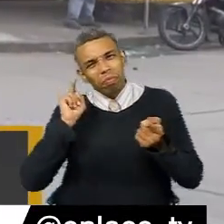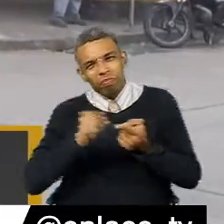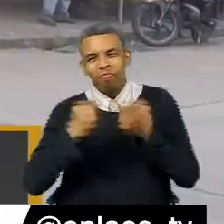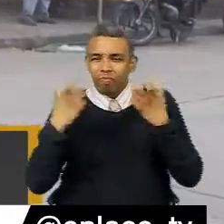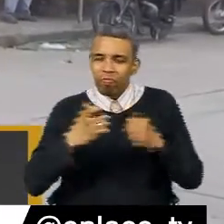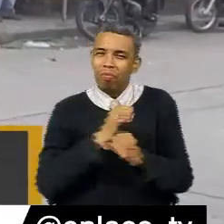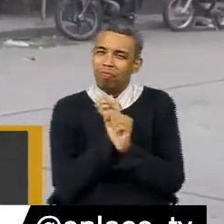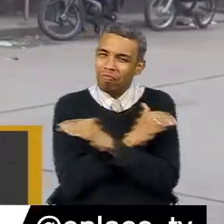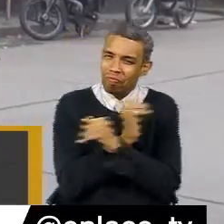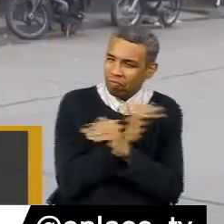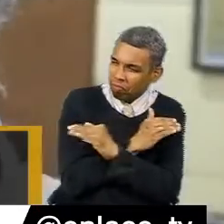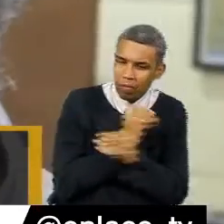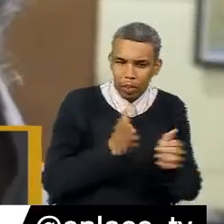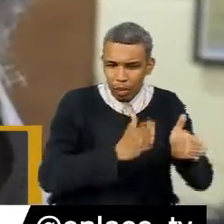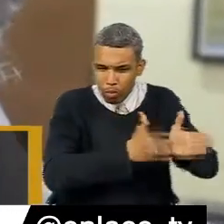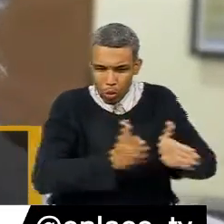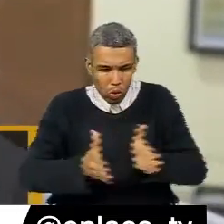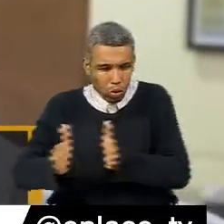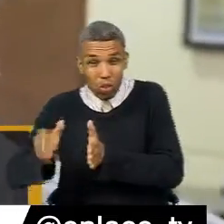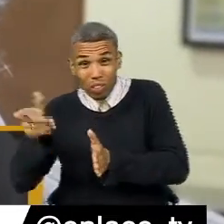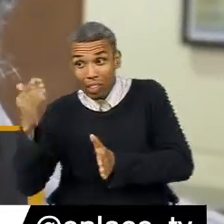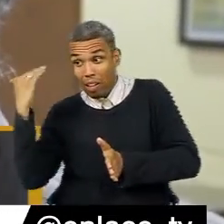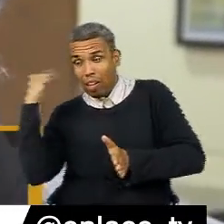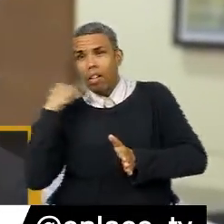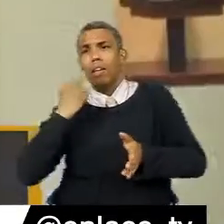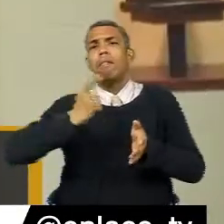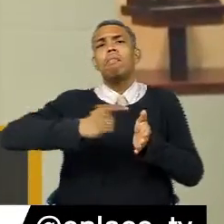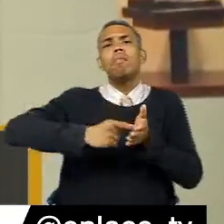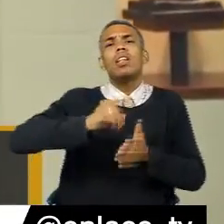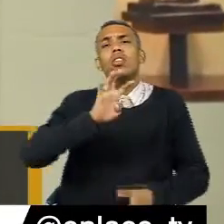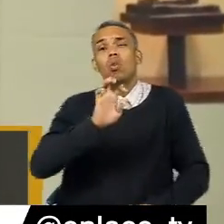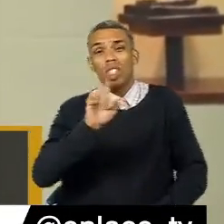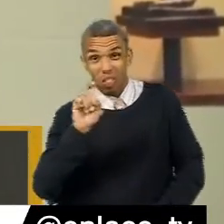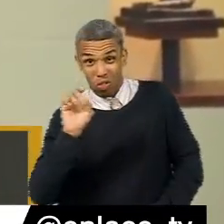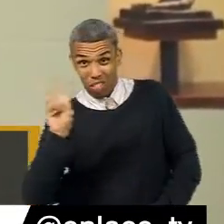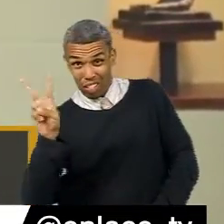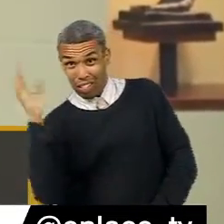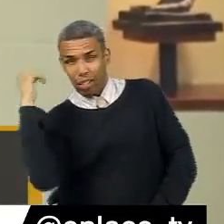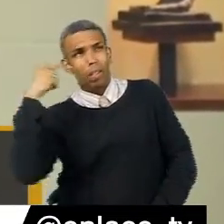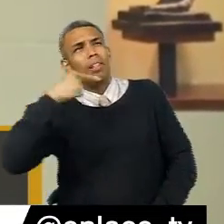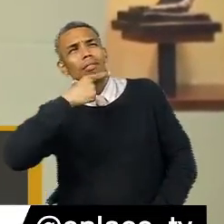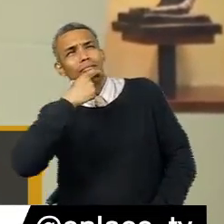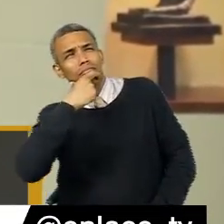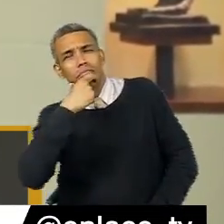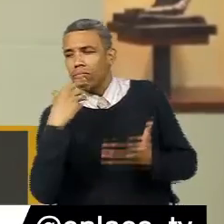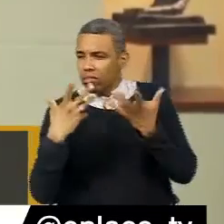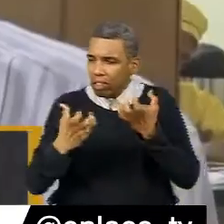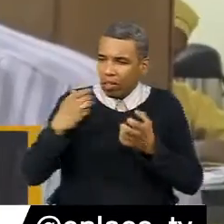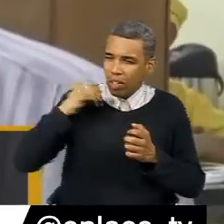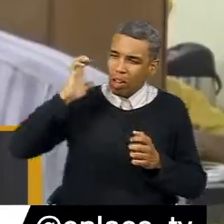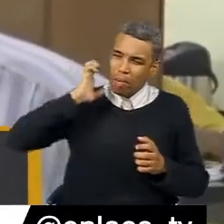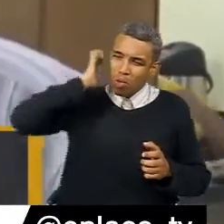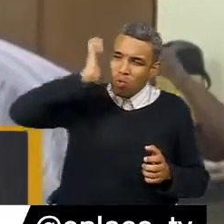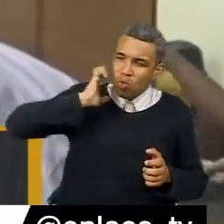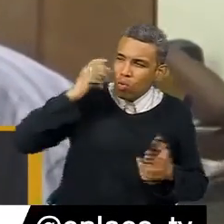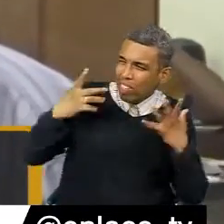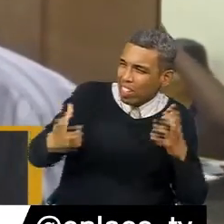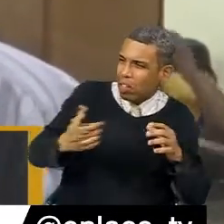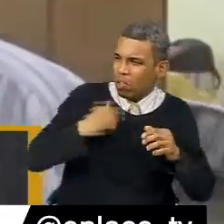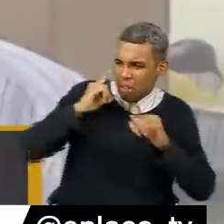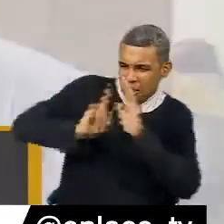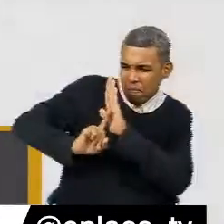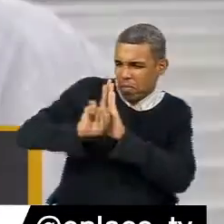vial. Desde 1962 su atención se concentró hacia el desarrollo europeo. De ello aprendió que es necesario tener en cuenta